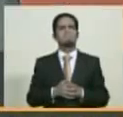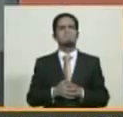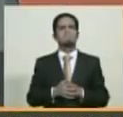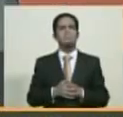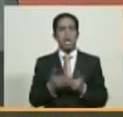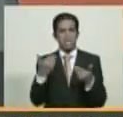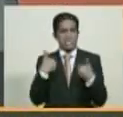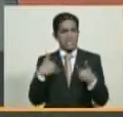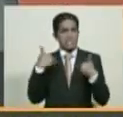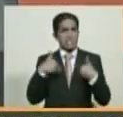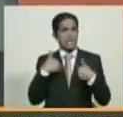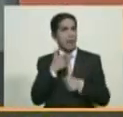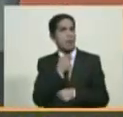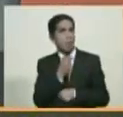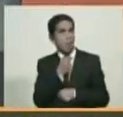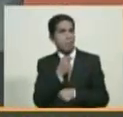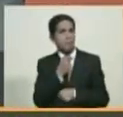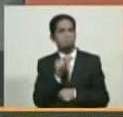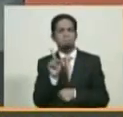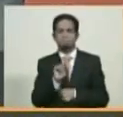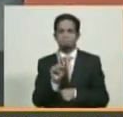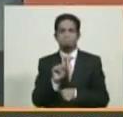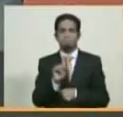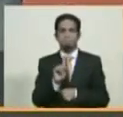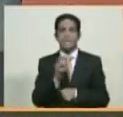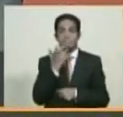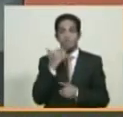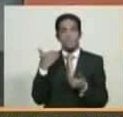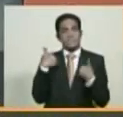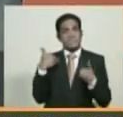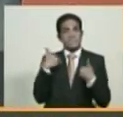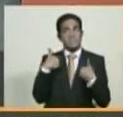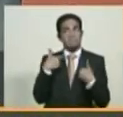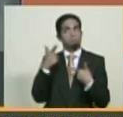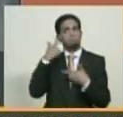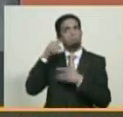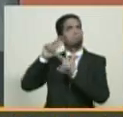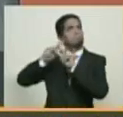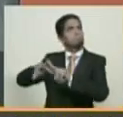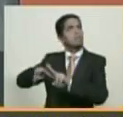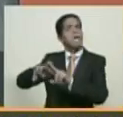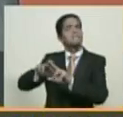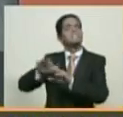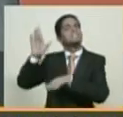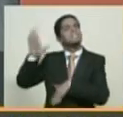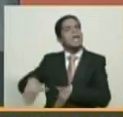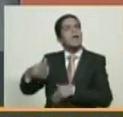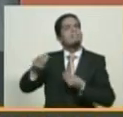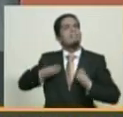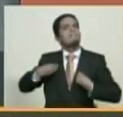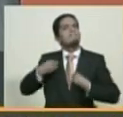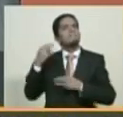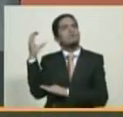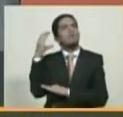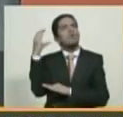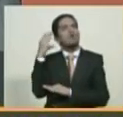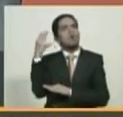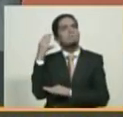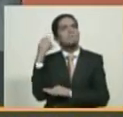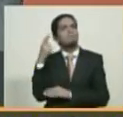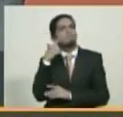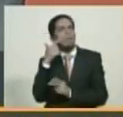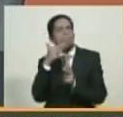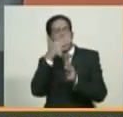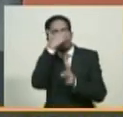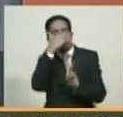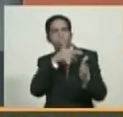¿Masoquistas? No creo. Si fueran masoquistas, se hubieran quedado en Colombia a merced del narcotráfico, del paramilitarismo, de los asesinatos, de